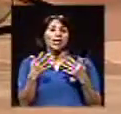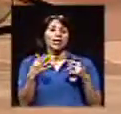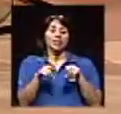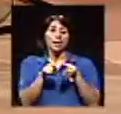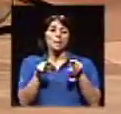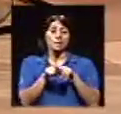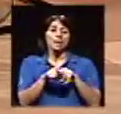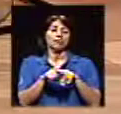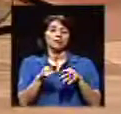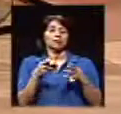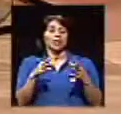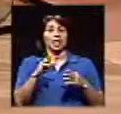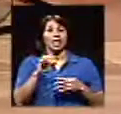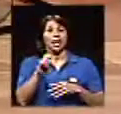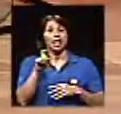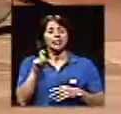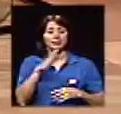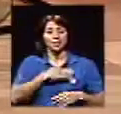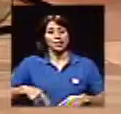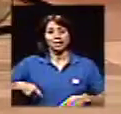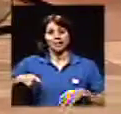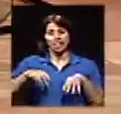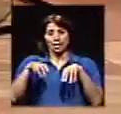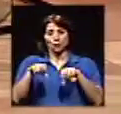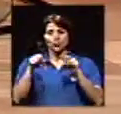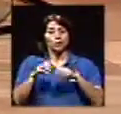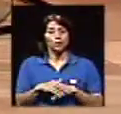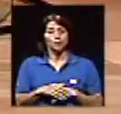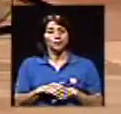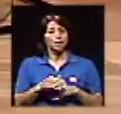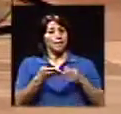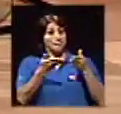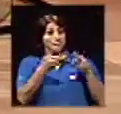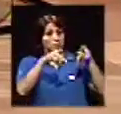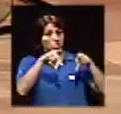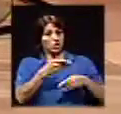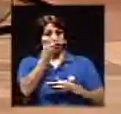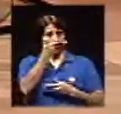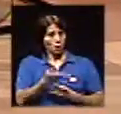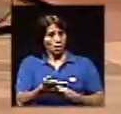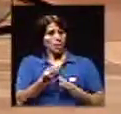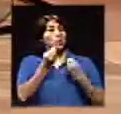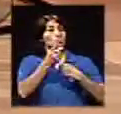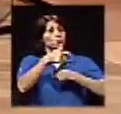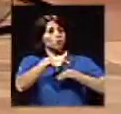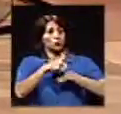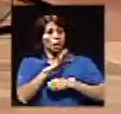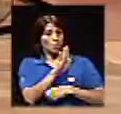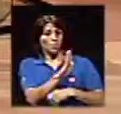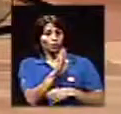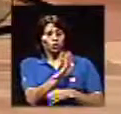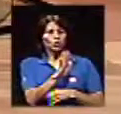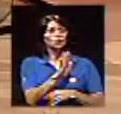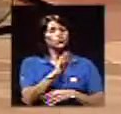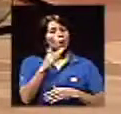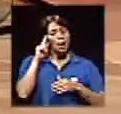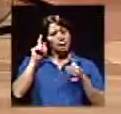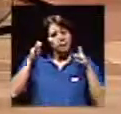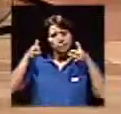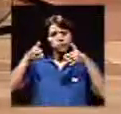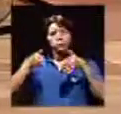ejecutivo, y alguien que ha dedicado buena parte de su tiempo a